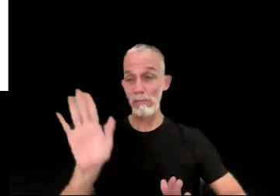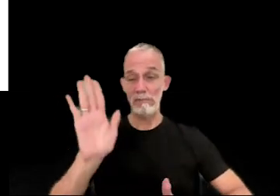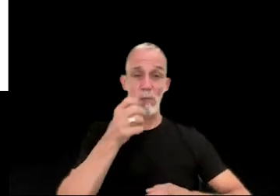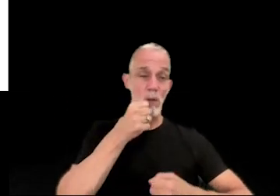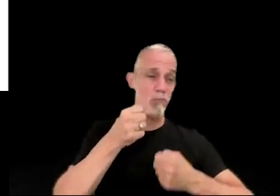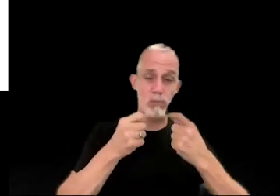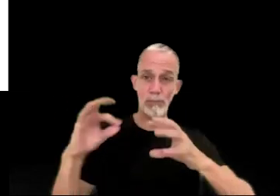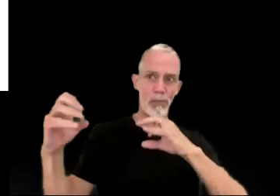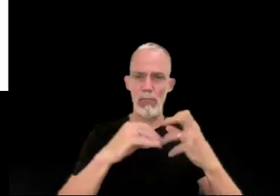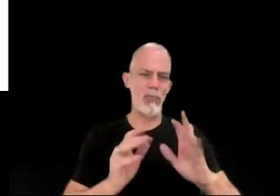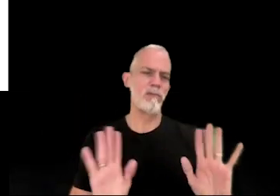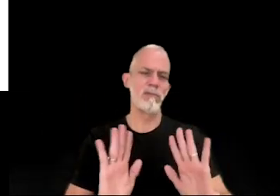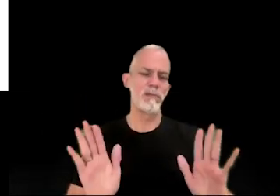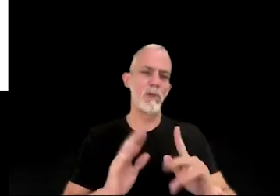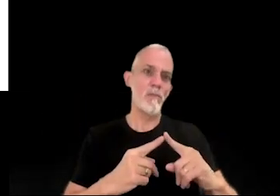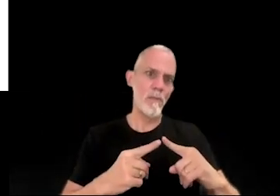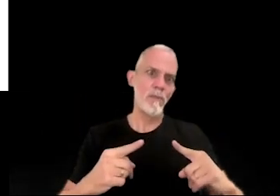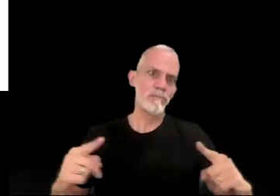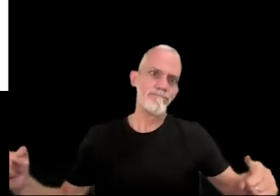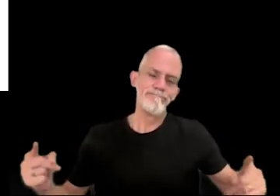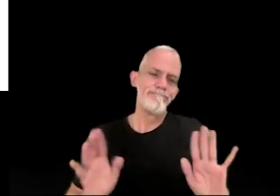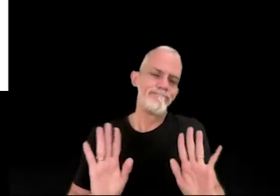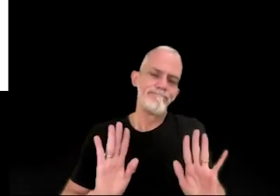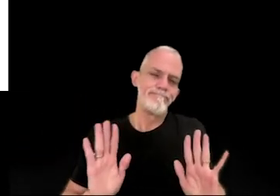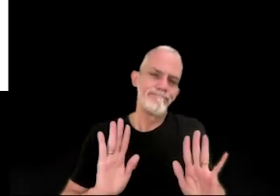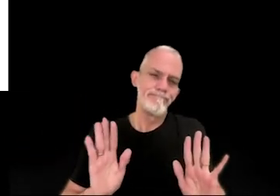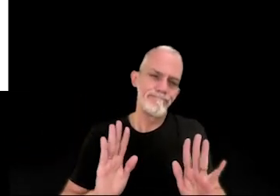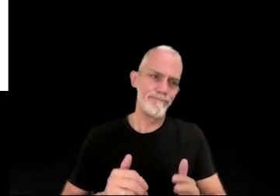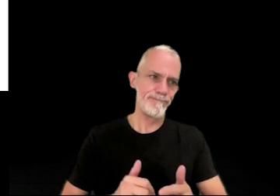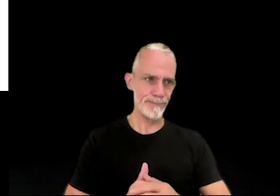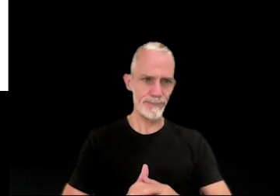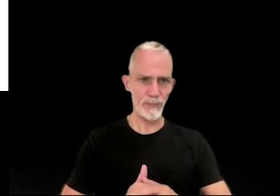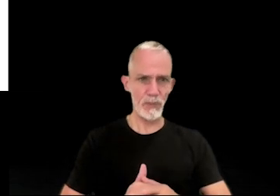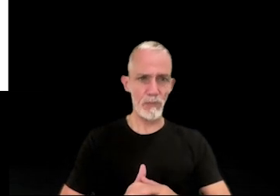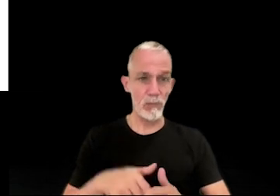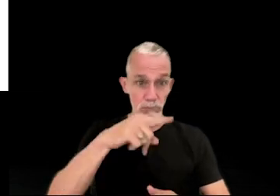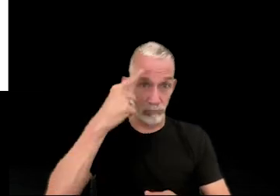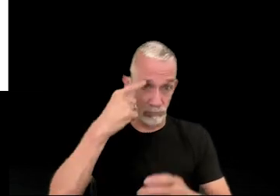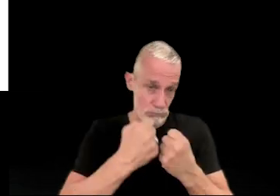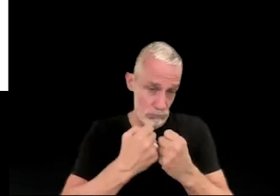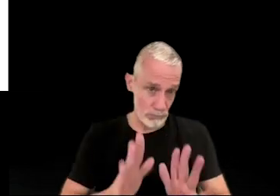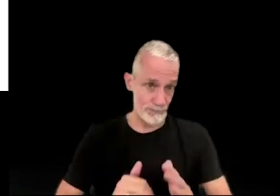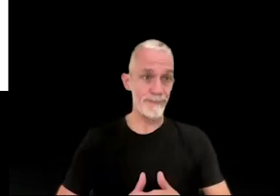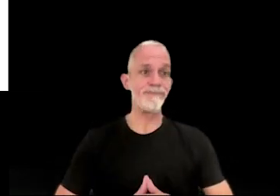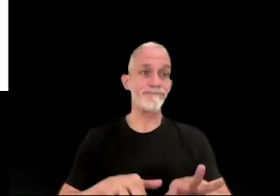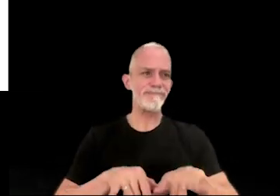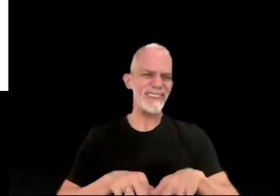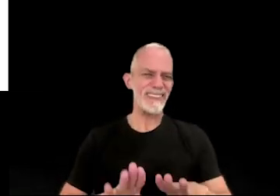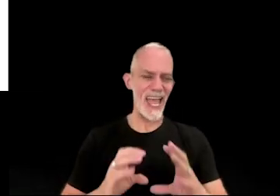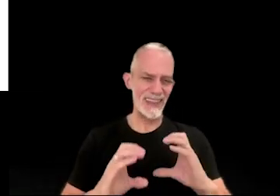y que se extienda mucho más la exposición, si les parece.